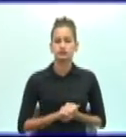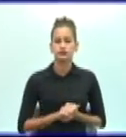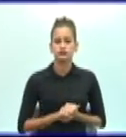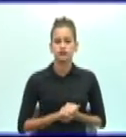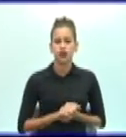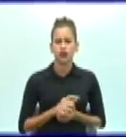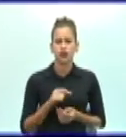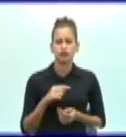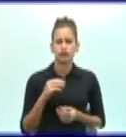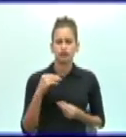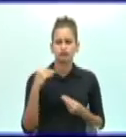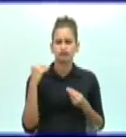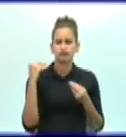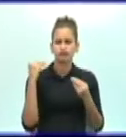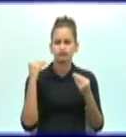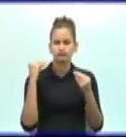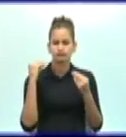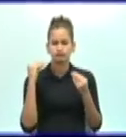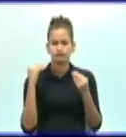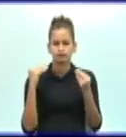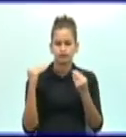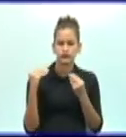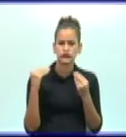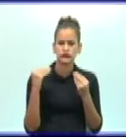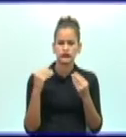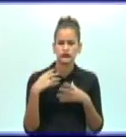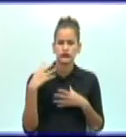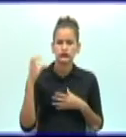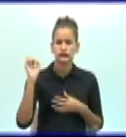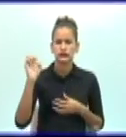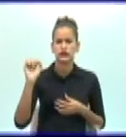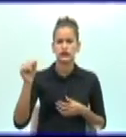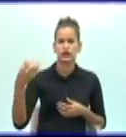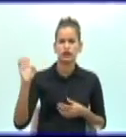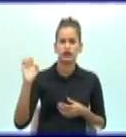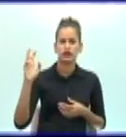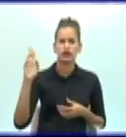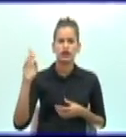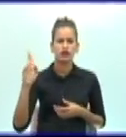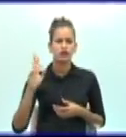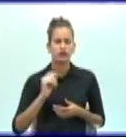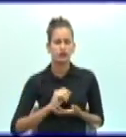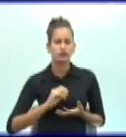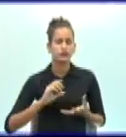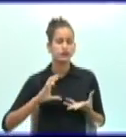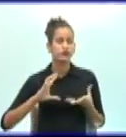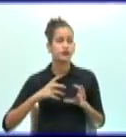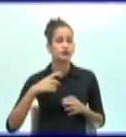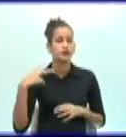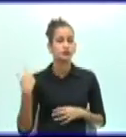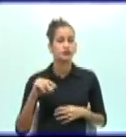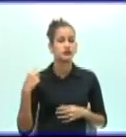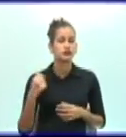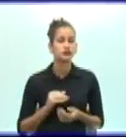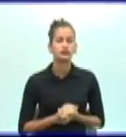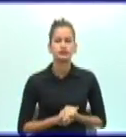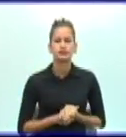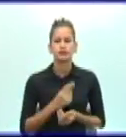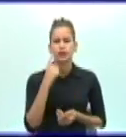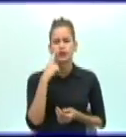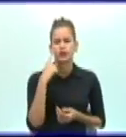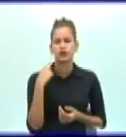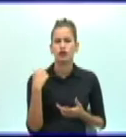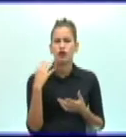Vamos a ver ahora la reflexión que les mostré en forma práctica. Vamos a ver cómo se realiza en el